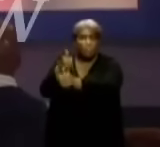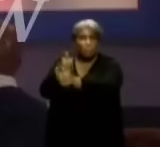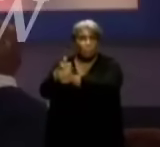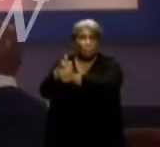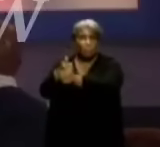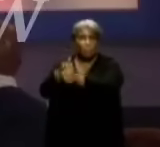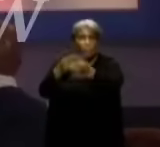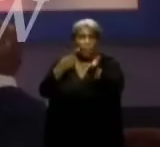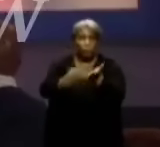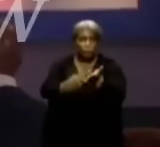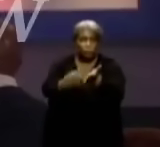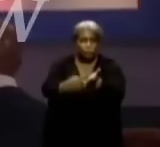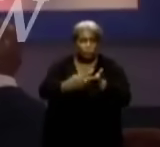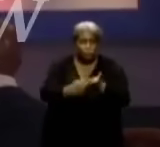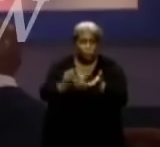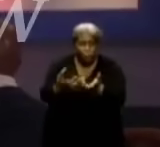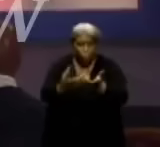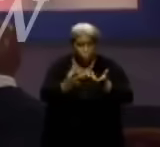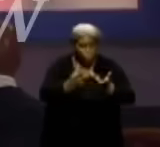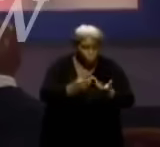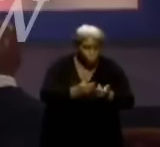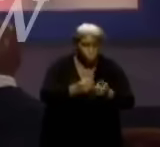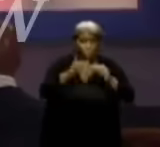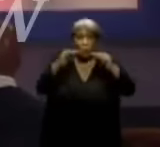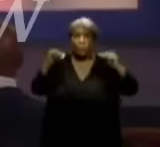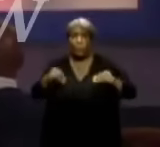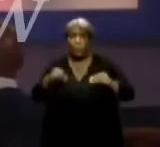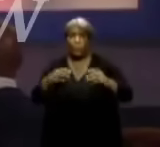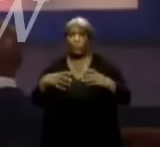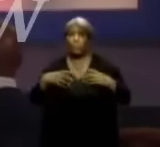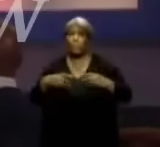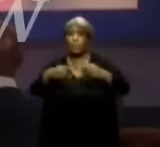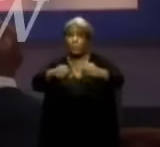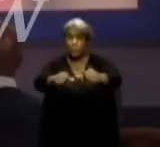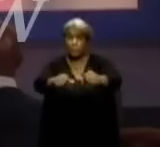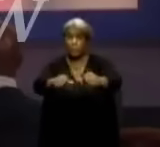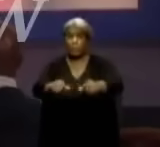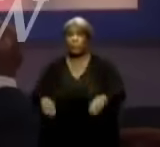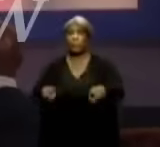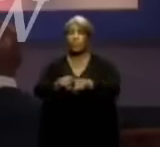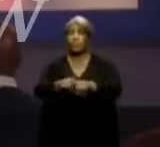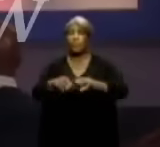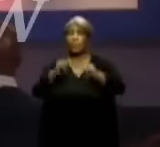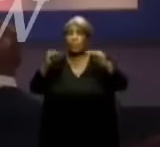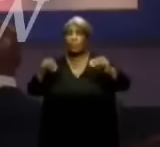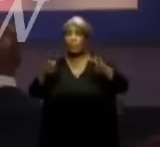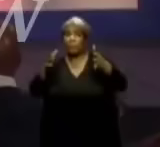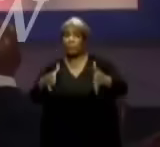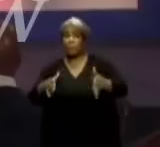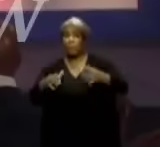de Agricultura, con el ministro de Hacienda, cuántos fueron afectados en términos de